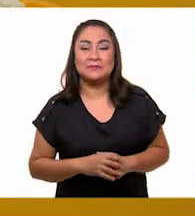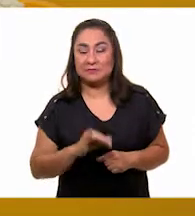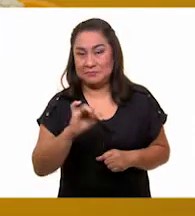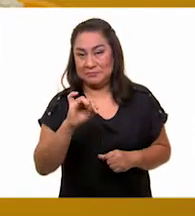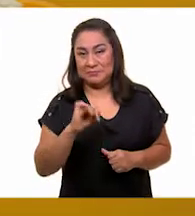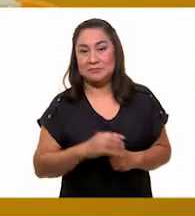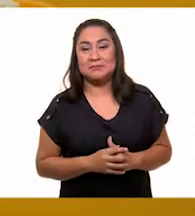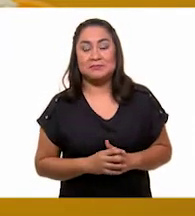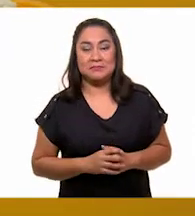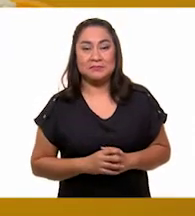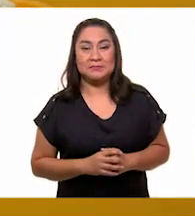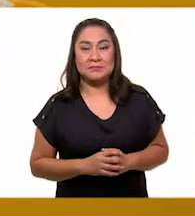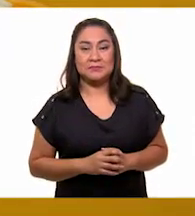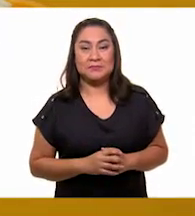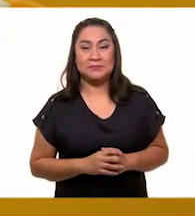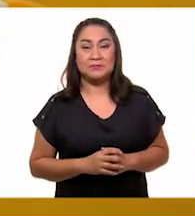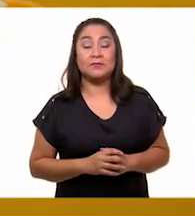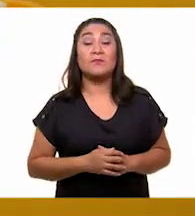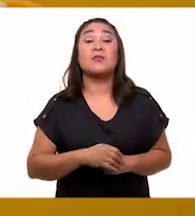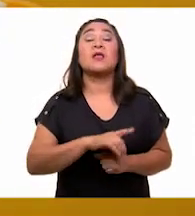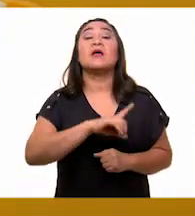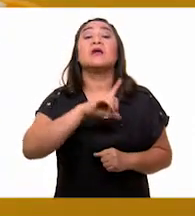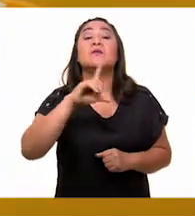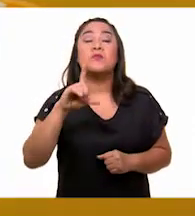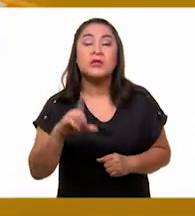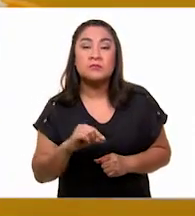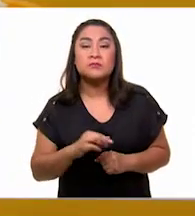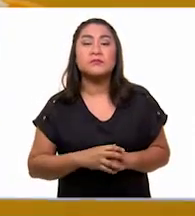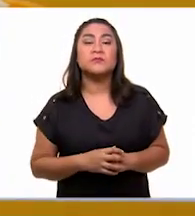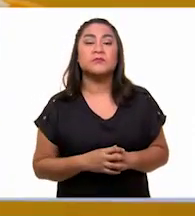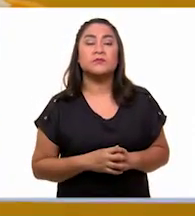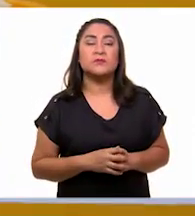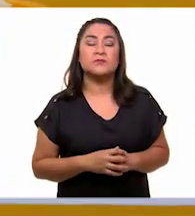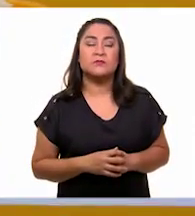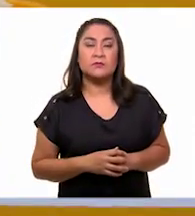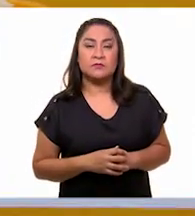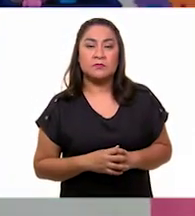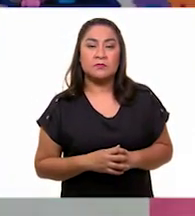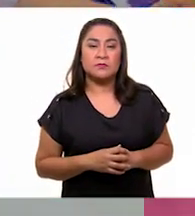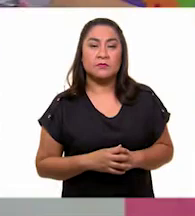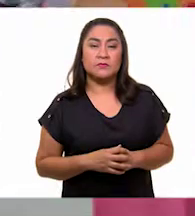supuesto. Luego, el siguiente recipiente sería